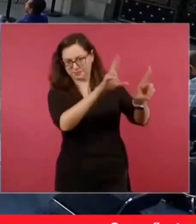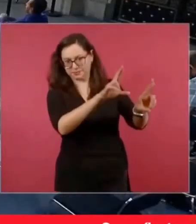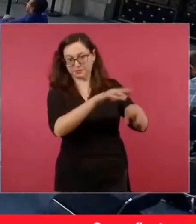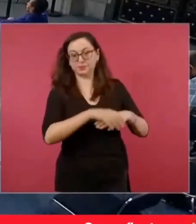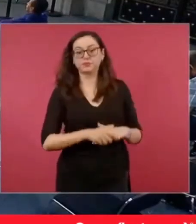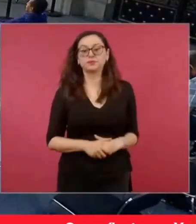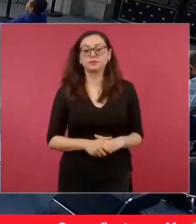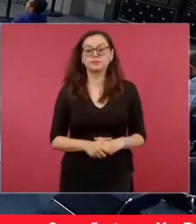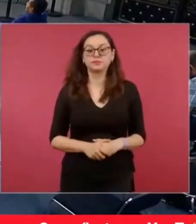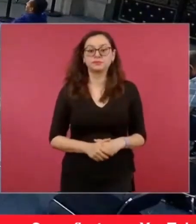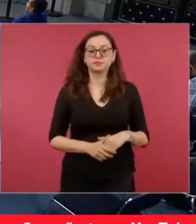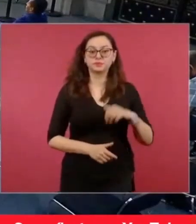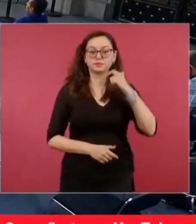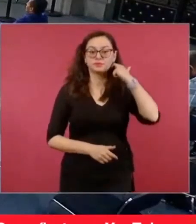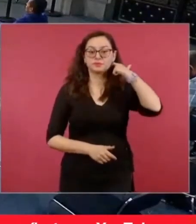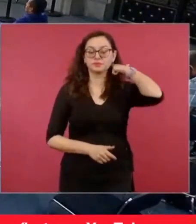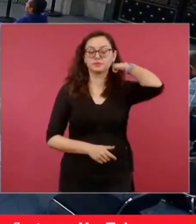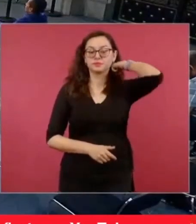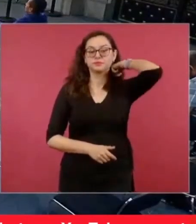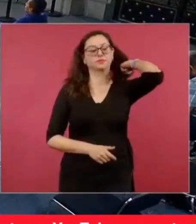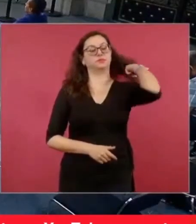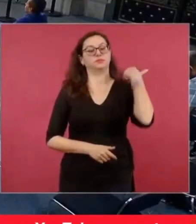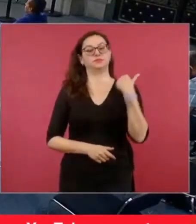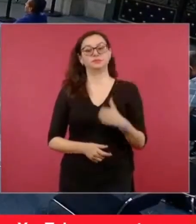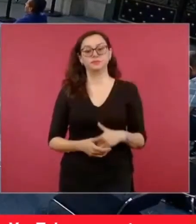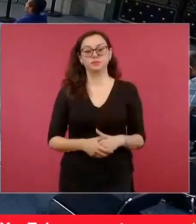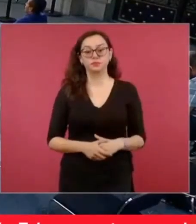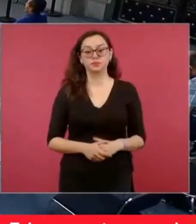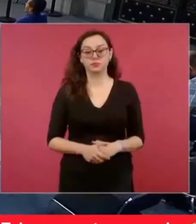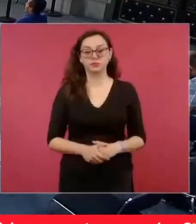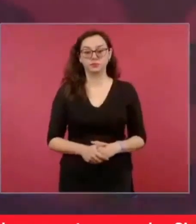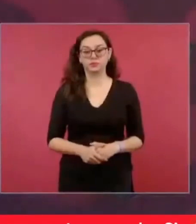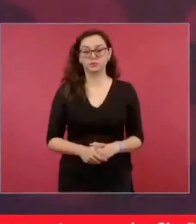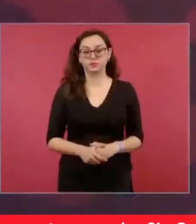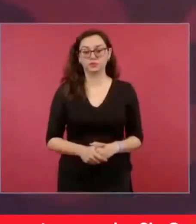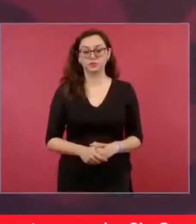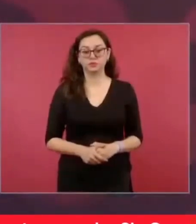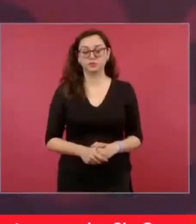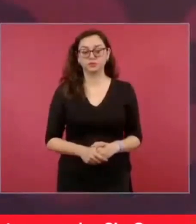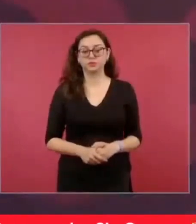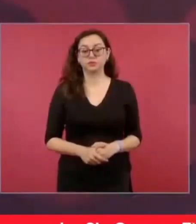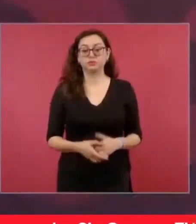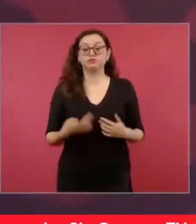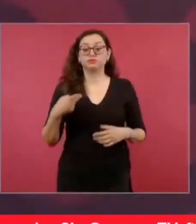señor blinken se metió en